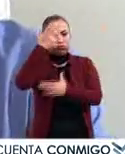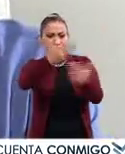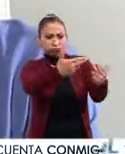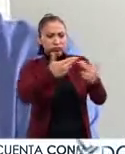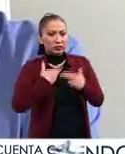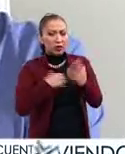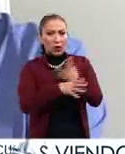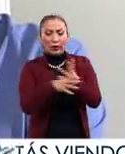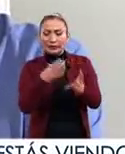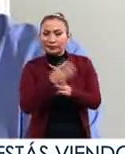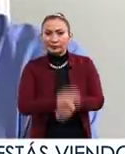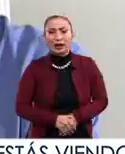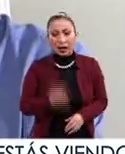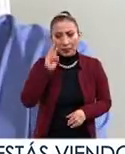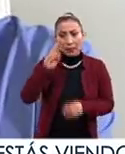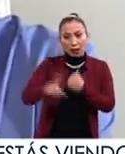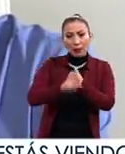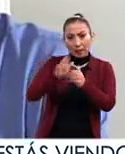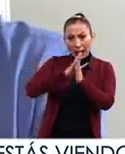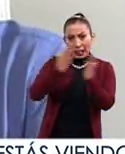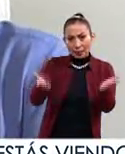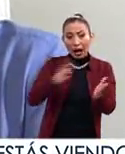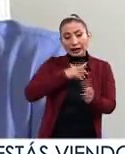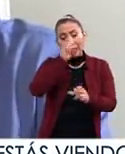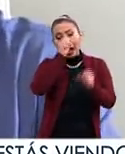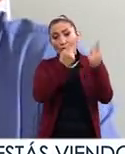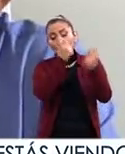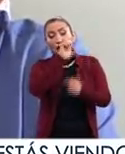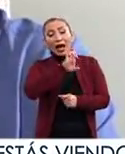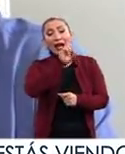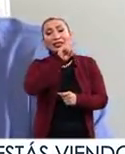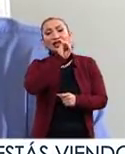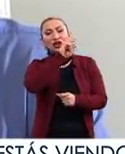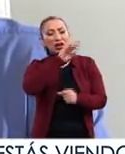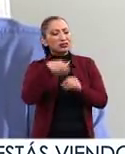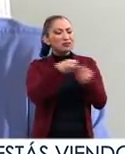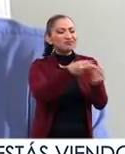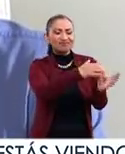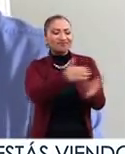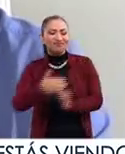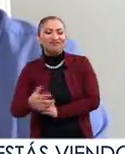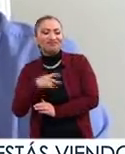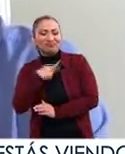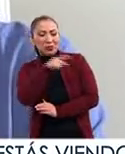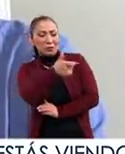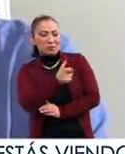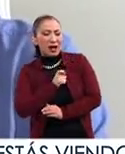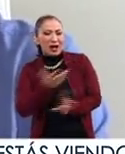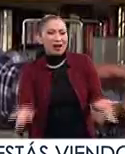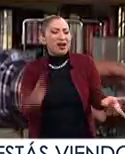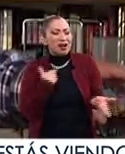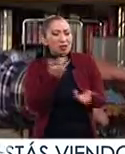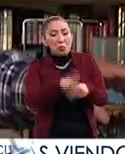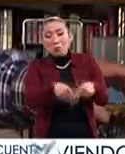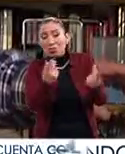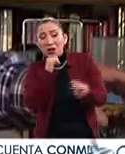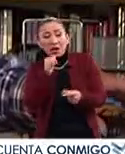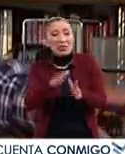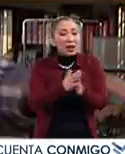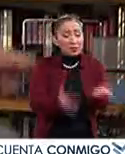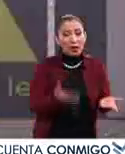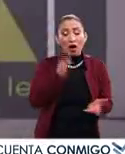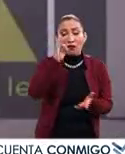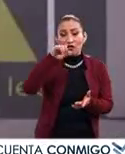Bueno, hay muchos problemas en las librerías, ¿no? Hay editores que ya no surten a las librerías porque no les pagan. Así es. El